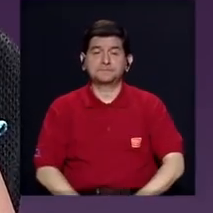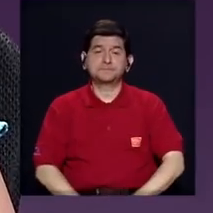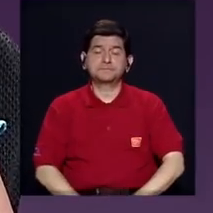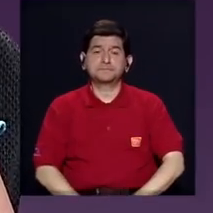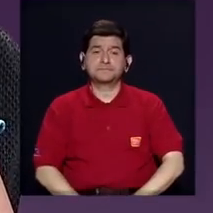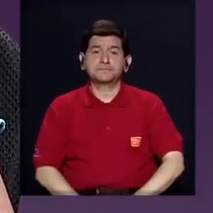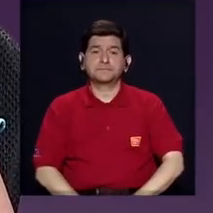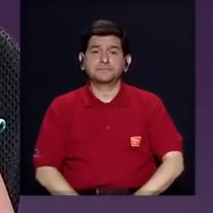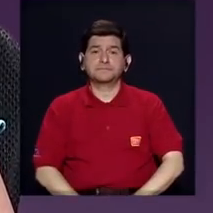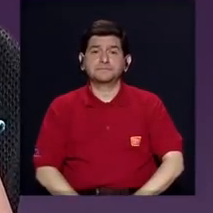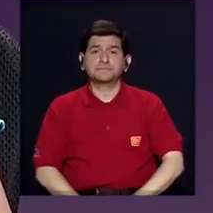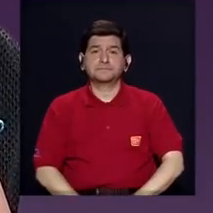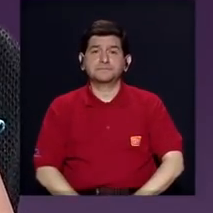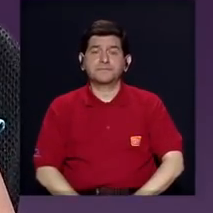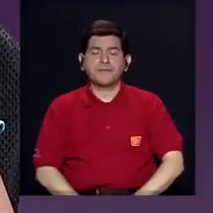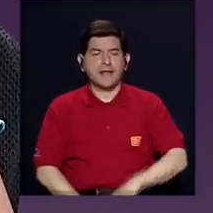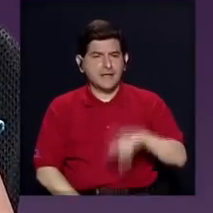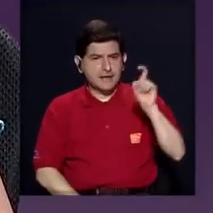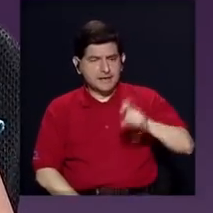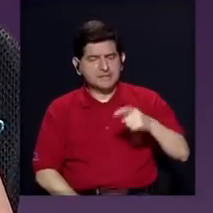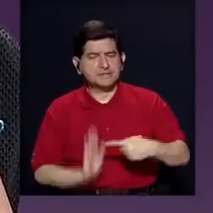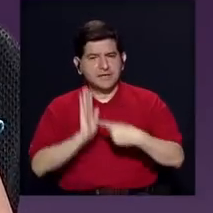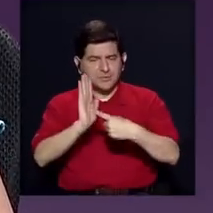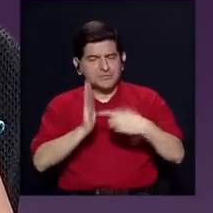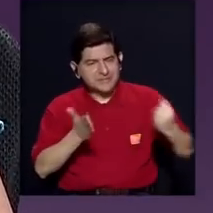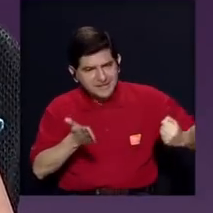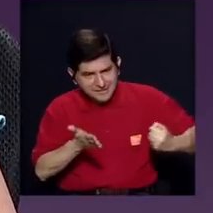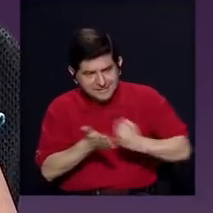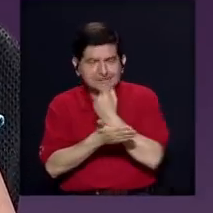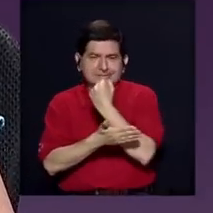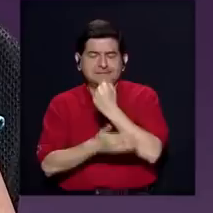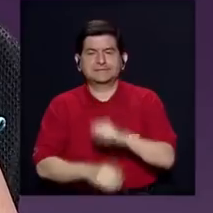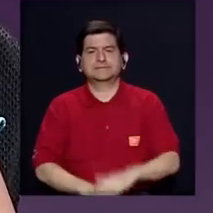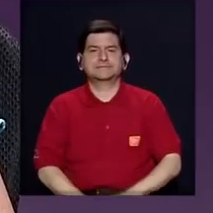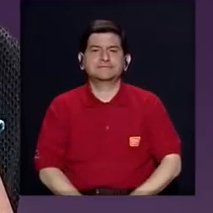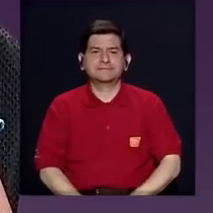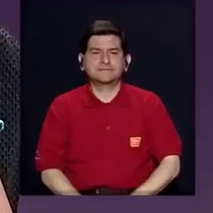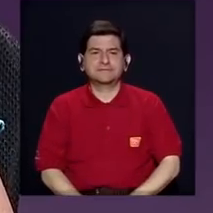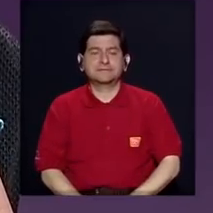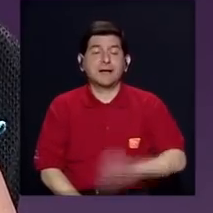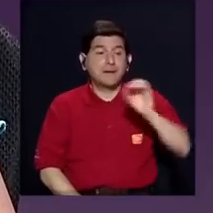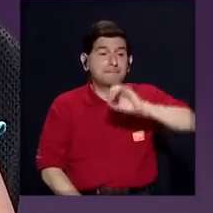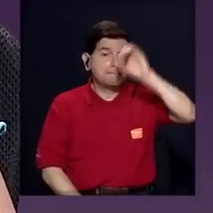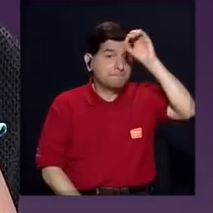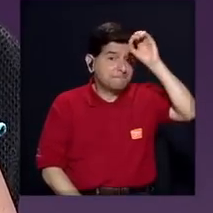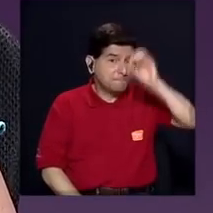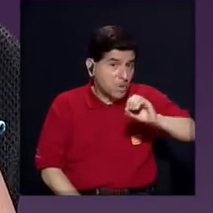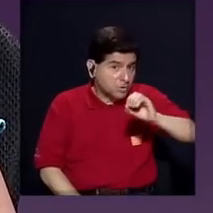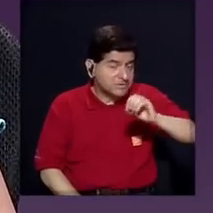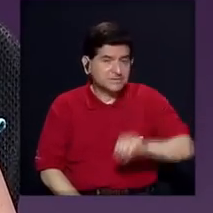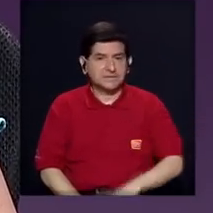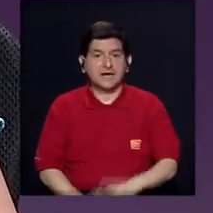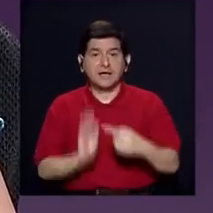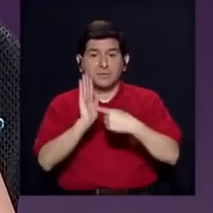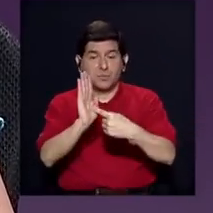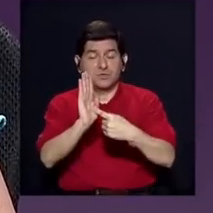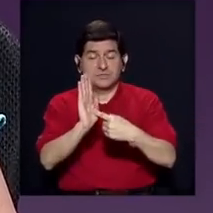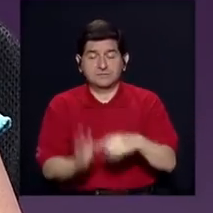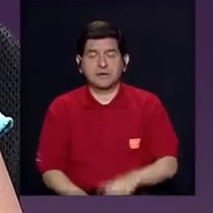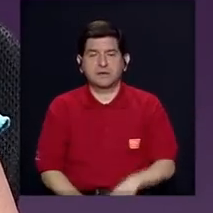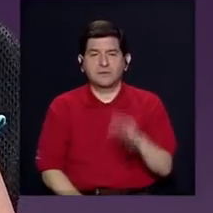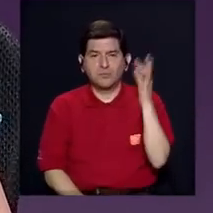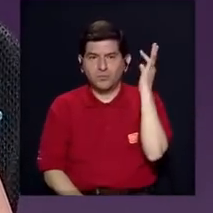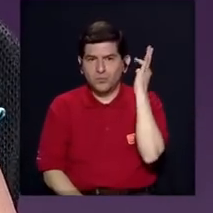hay que destacar verdad que lastimosamente los porcentajes verdad ponen a las mujeres